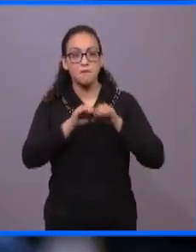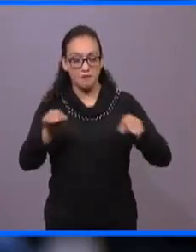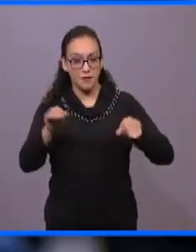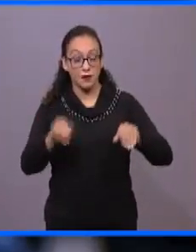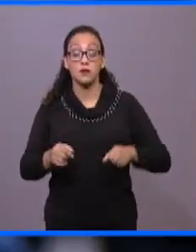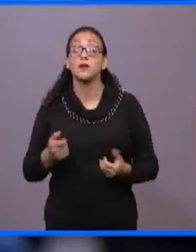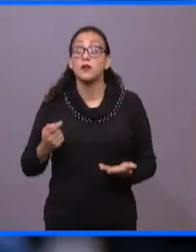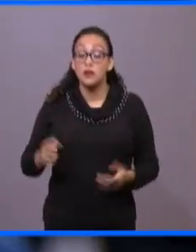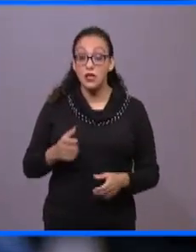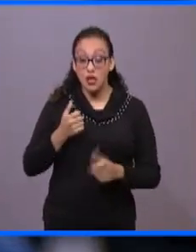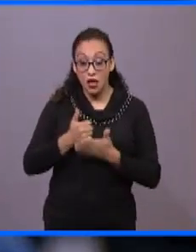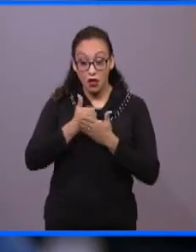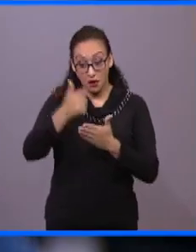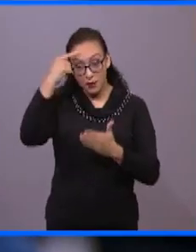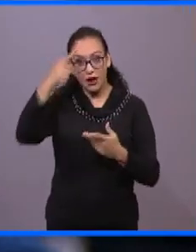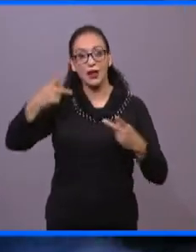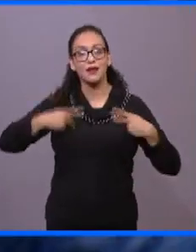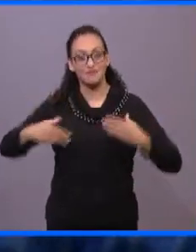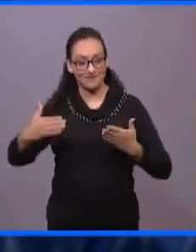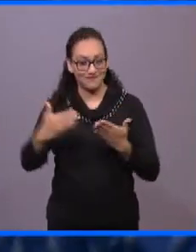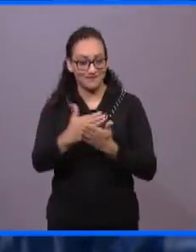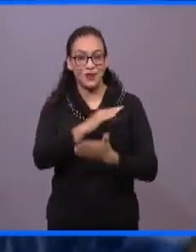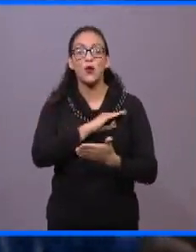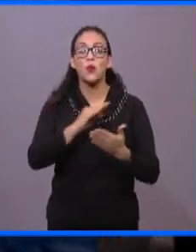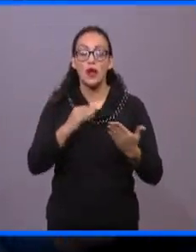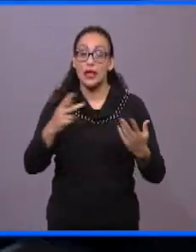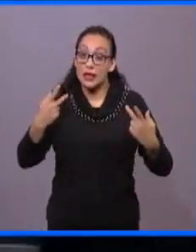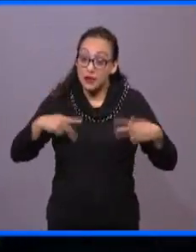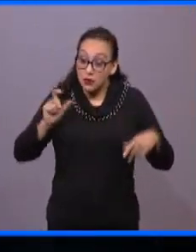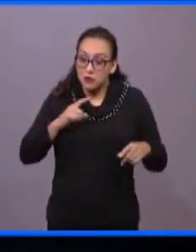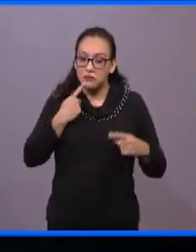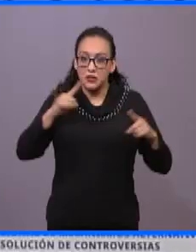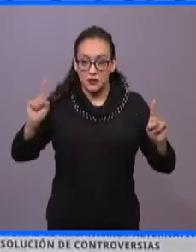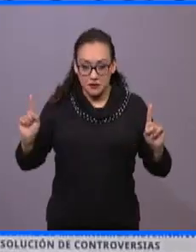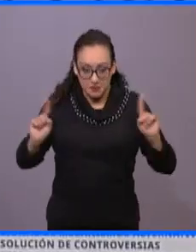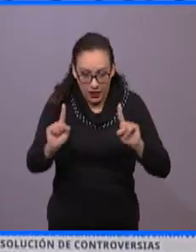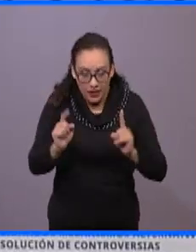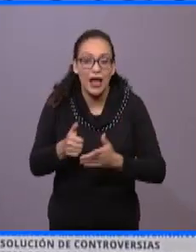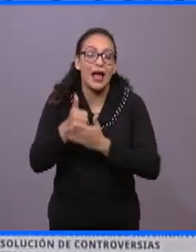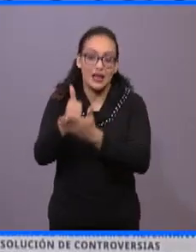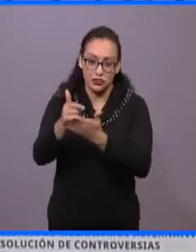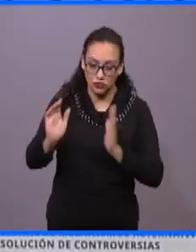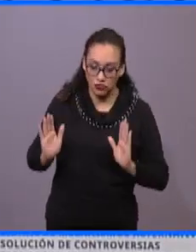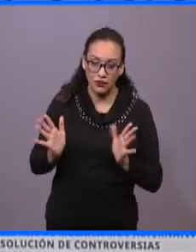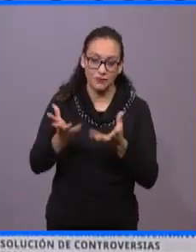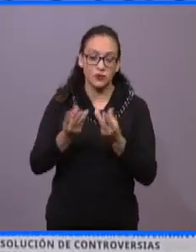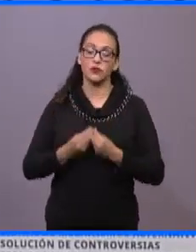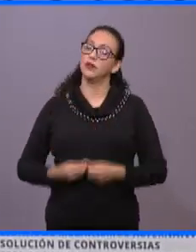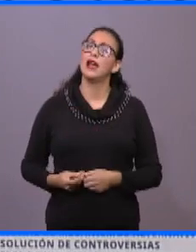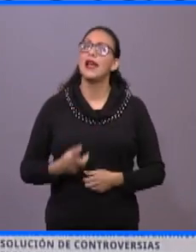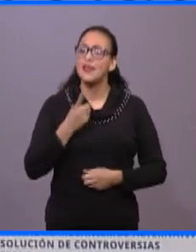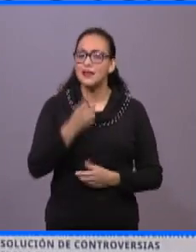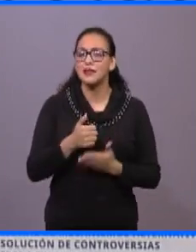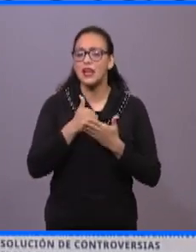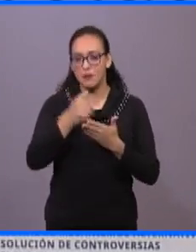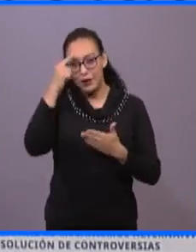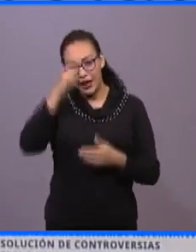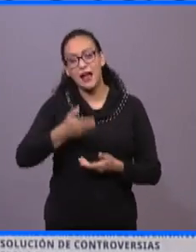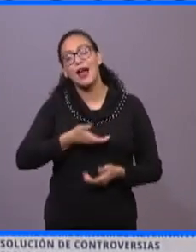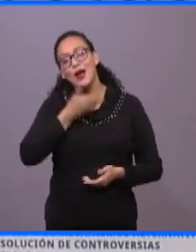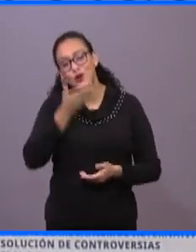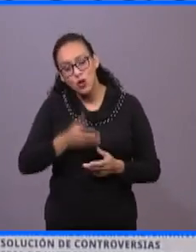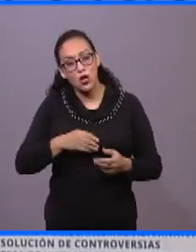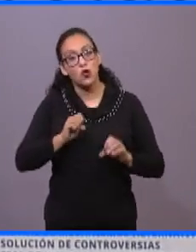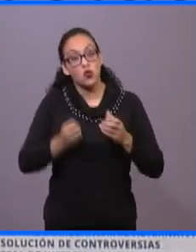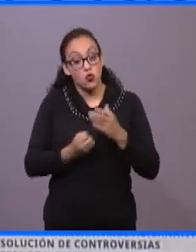y lograr una mayor cercanía con las partes involucradas. Dijo que transformar una cultura de litigio en